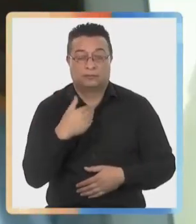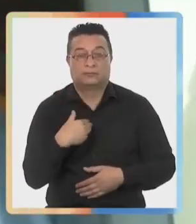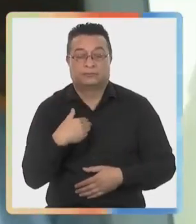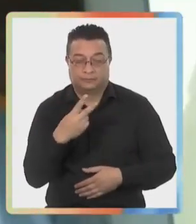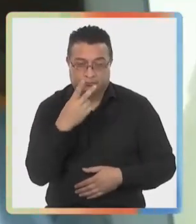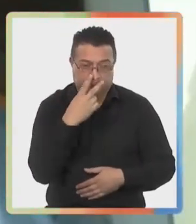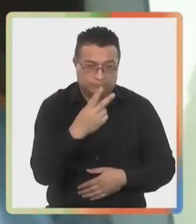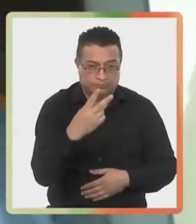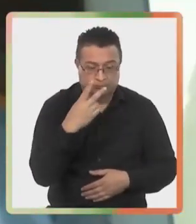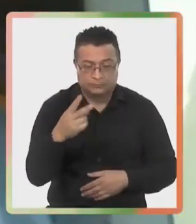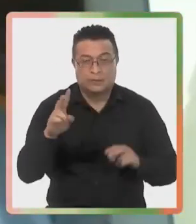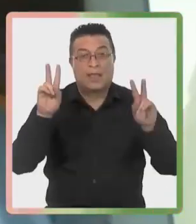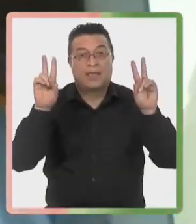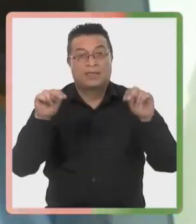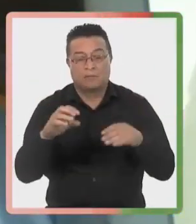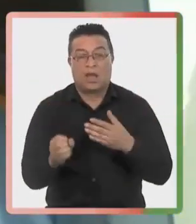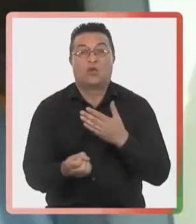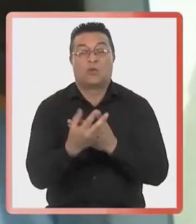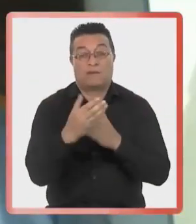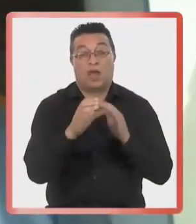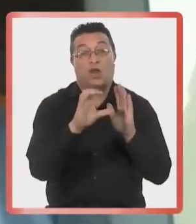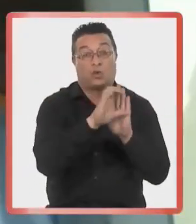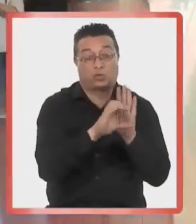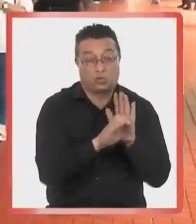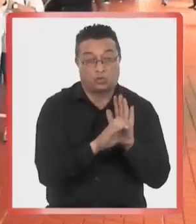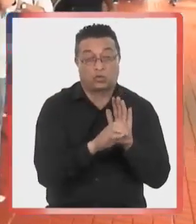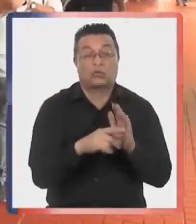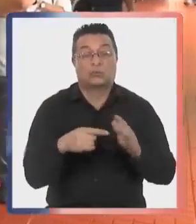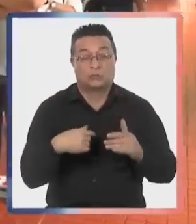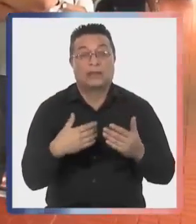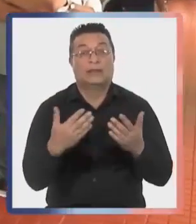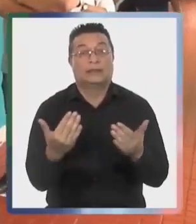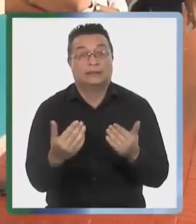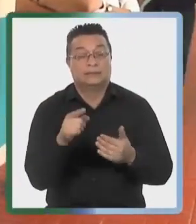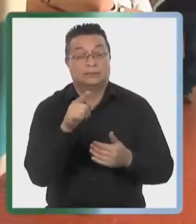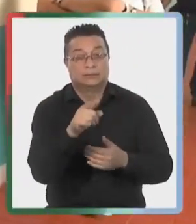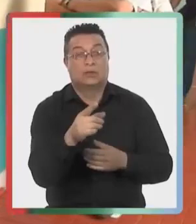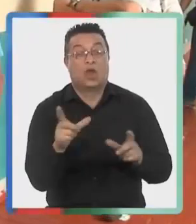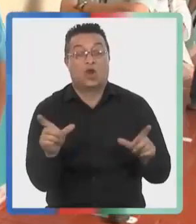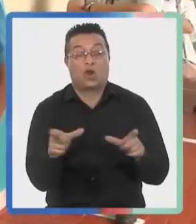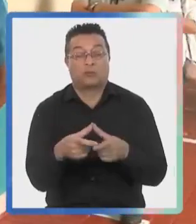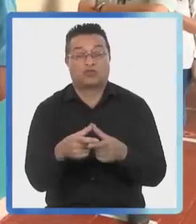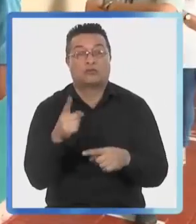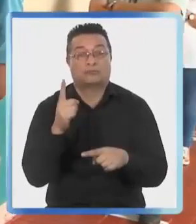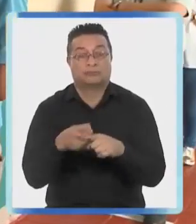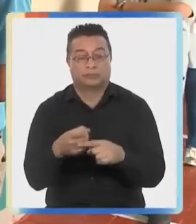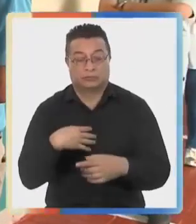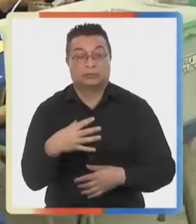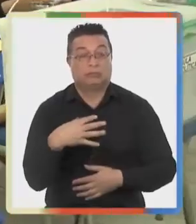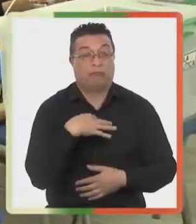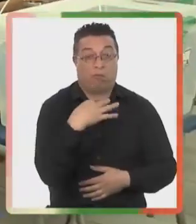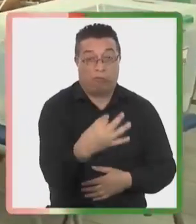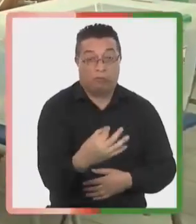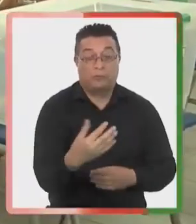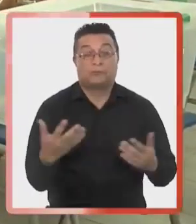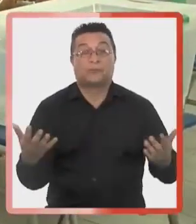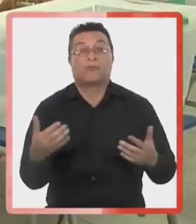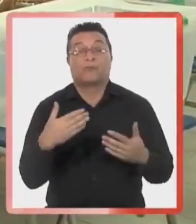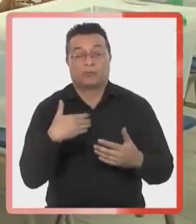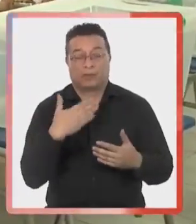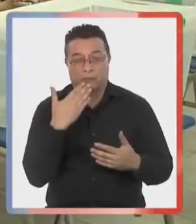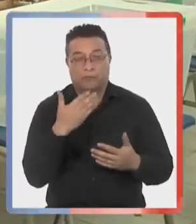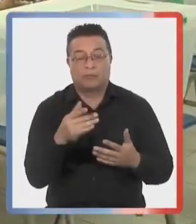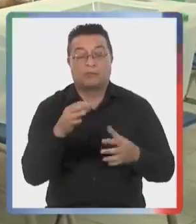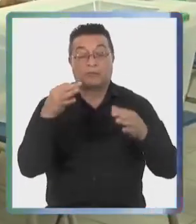viendo temas de la nueva constitución, digamos, que me citan ahí en la comisión mixta todavía, digamos, aunque